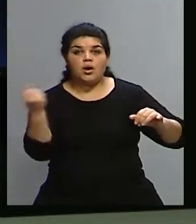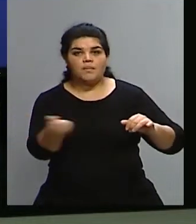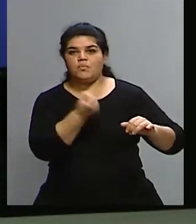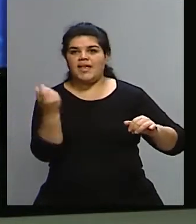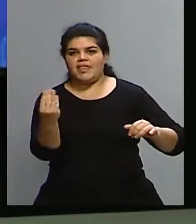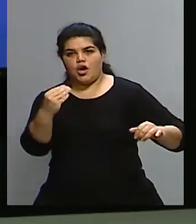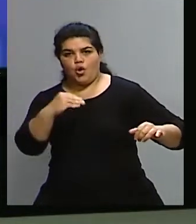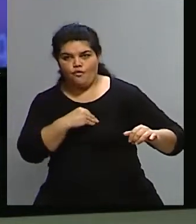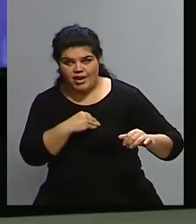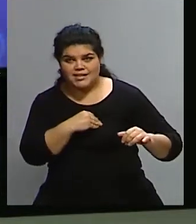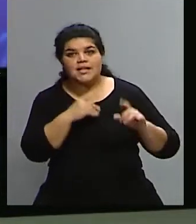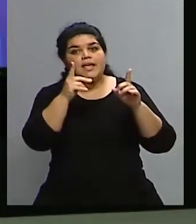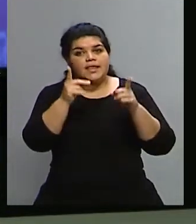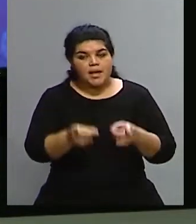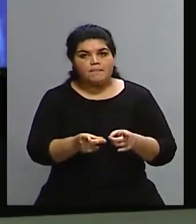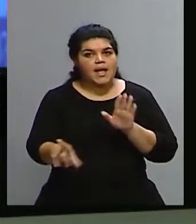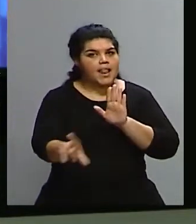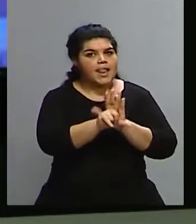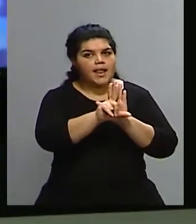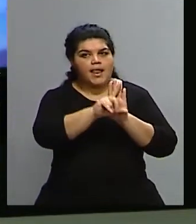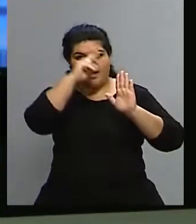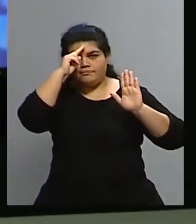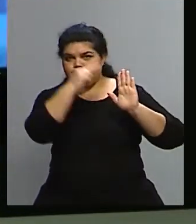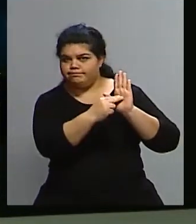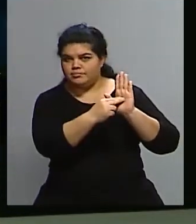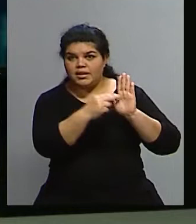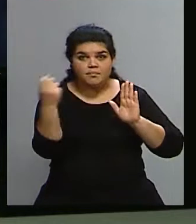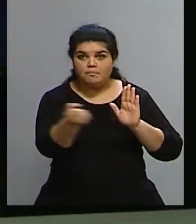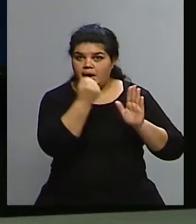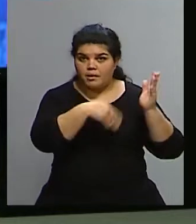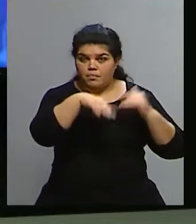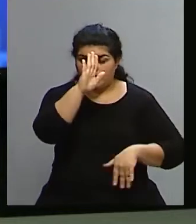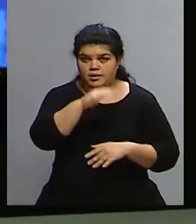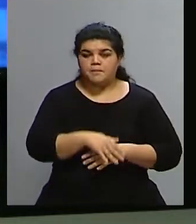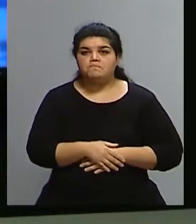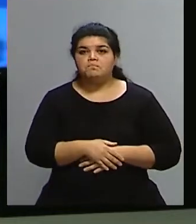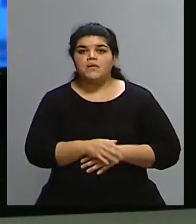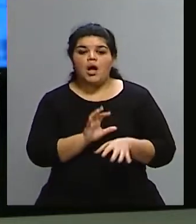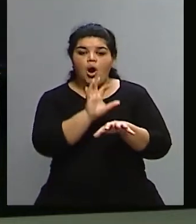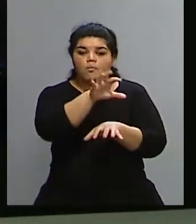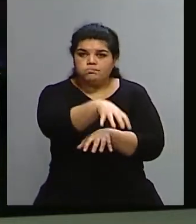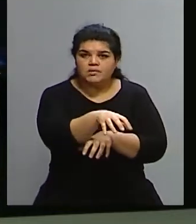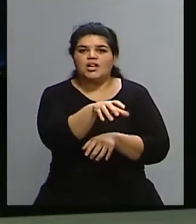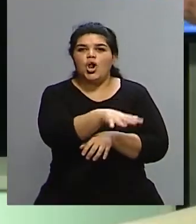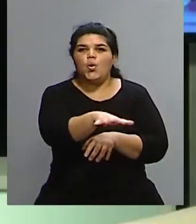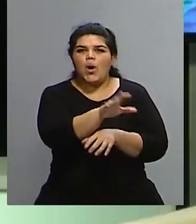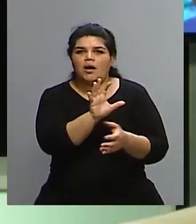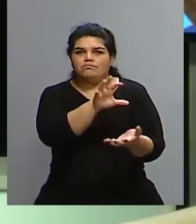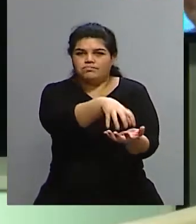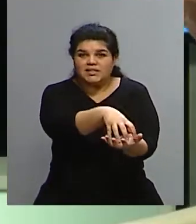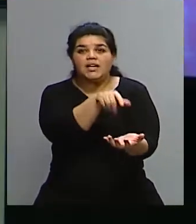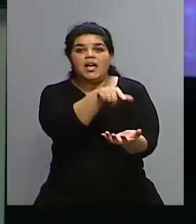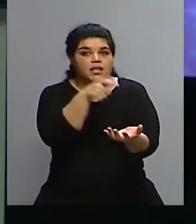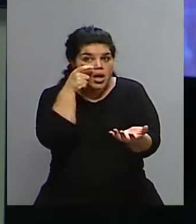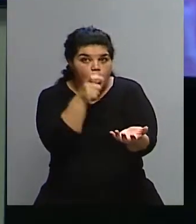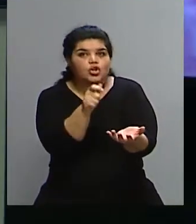legal, principalmente. Entonces el órgano de control es uno de los últimos componentes que nosotros analizamos porque es el que